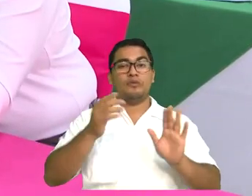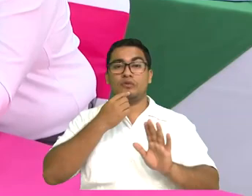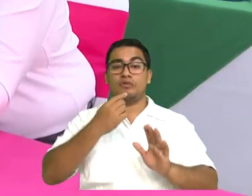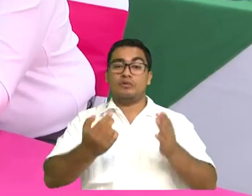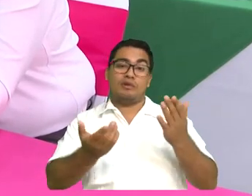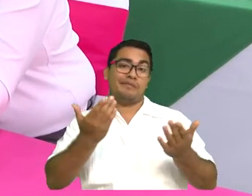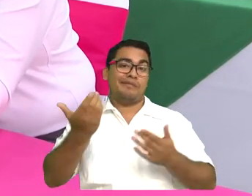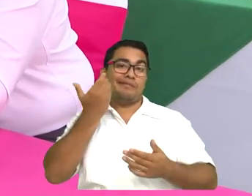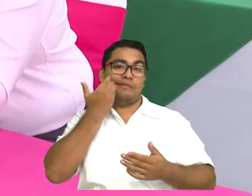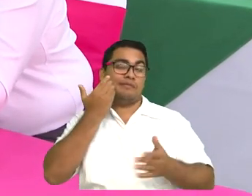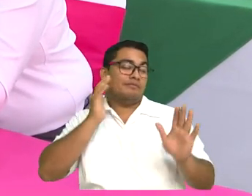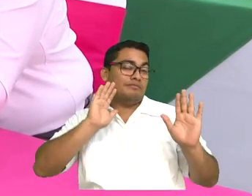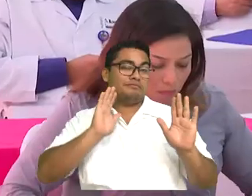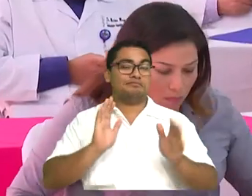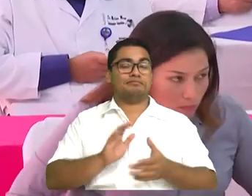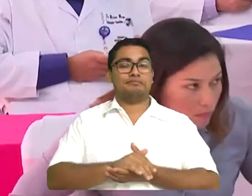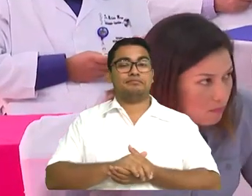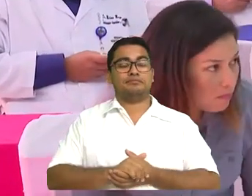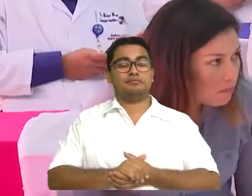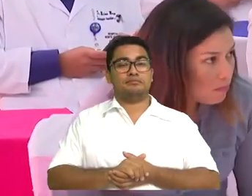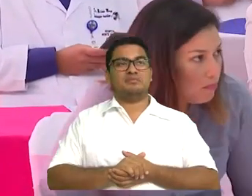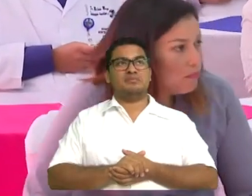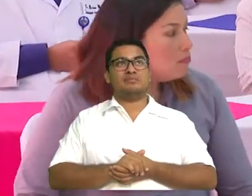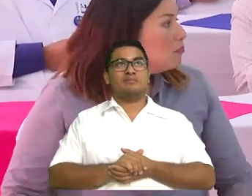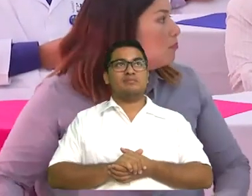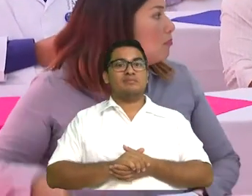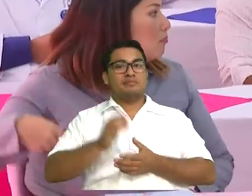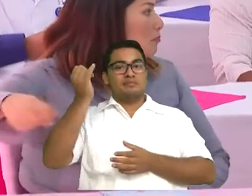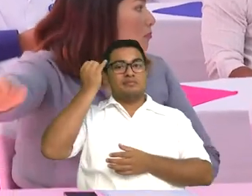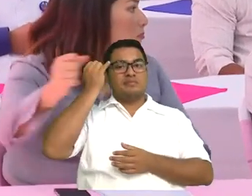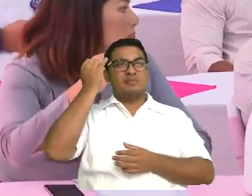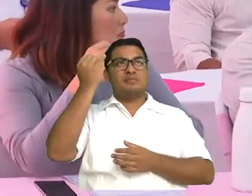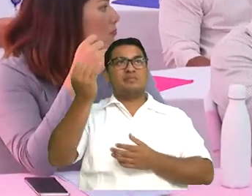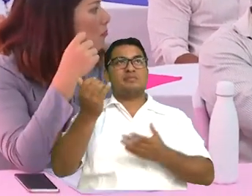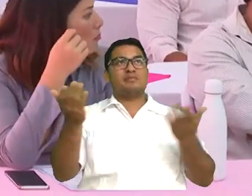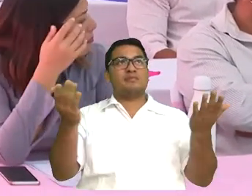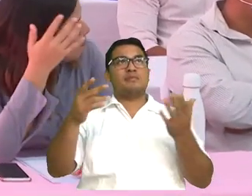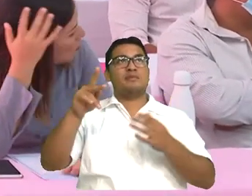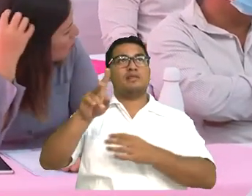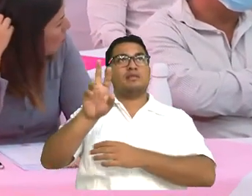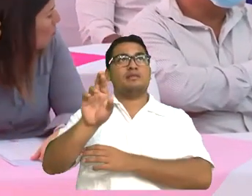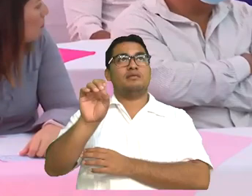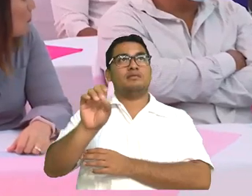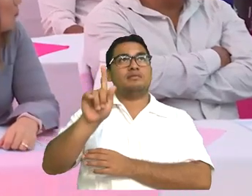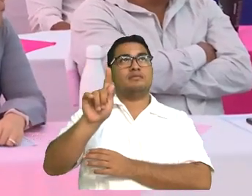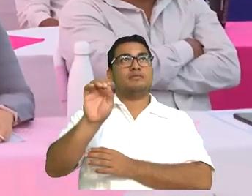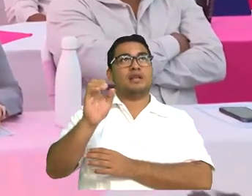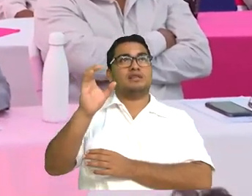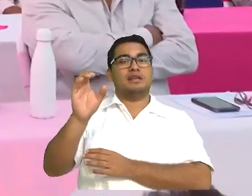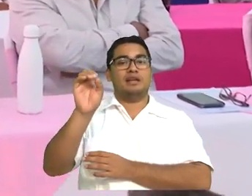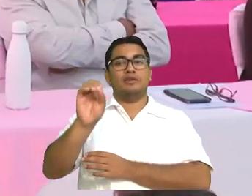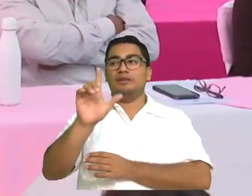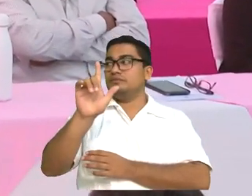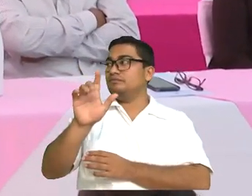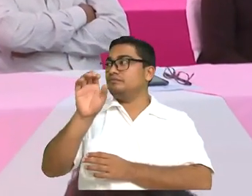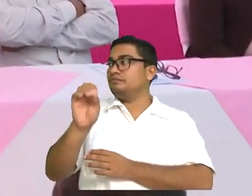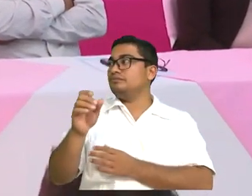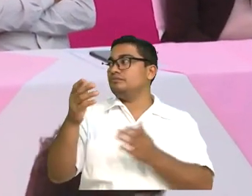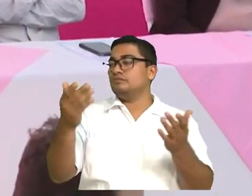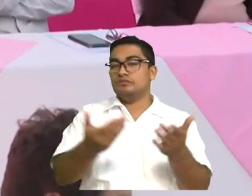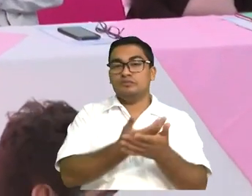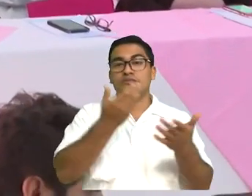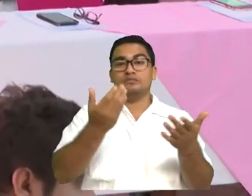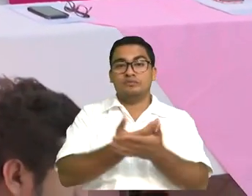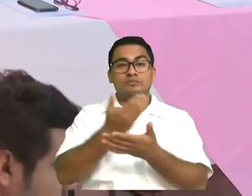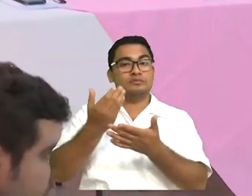con algún tipo de malformación. La idea es tratar de protocolizar o se están escribiendo o reactualizando los protocolos